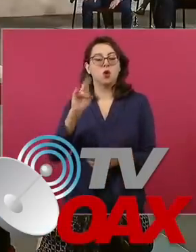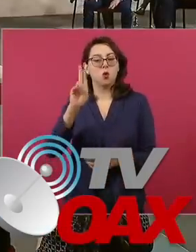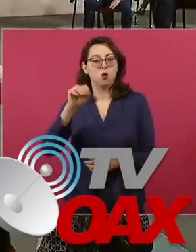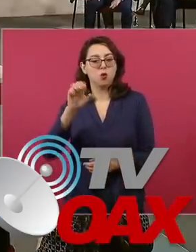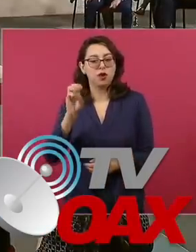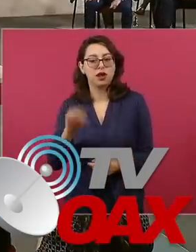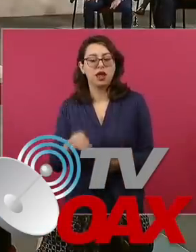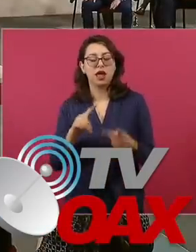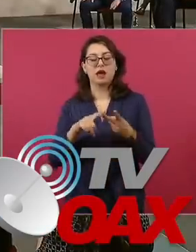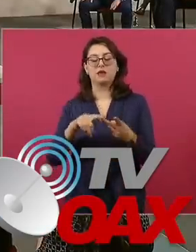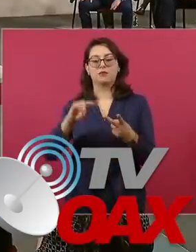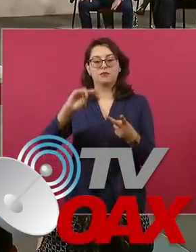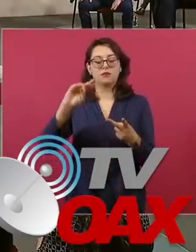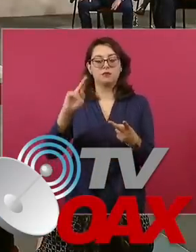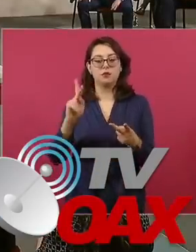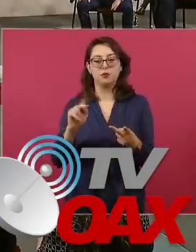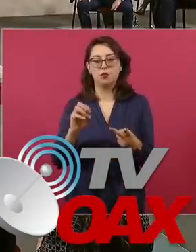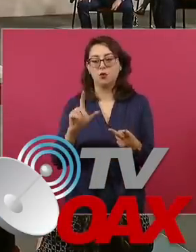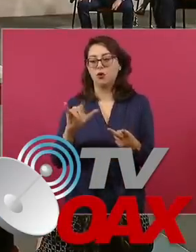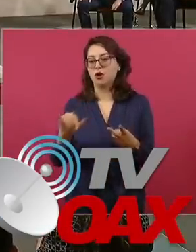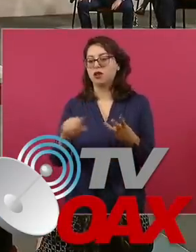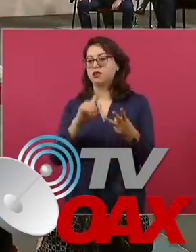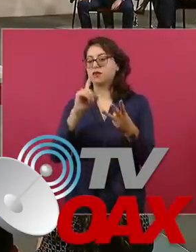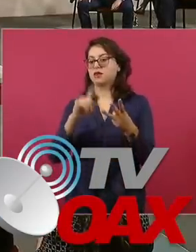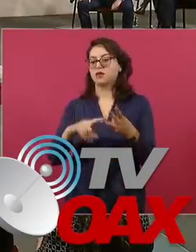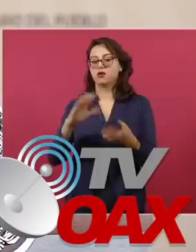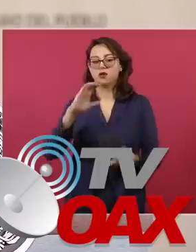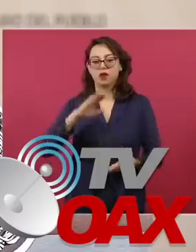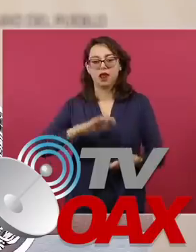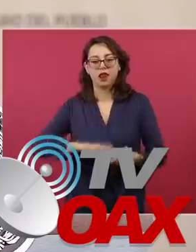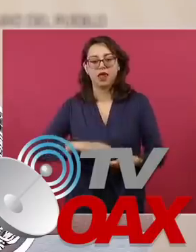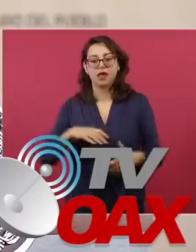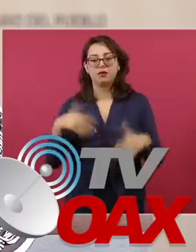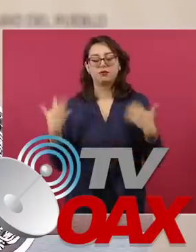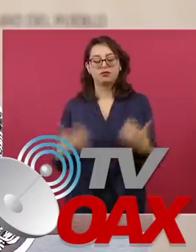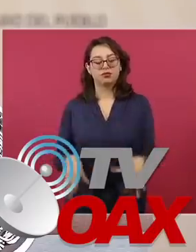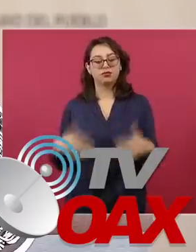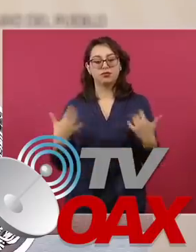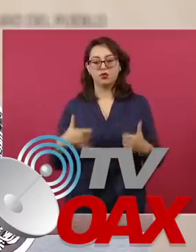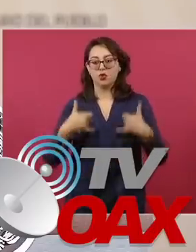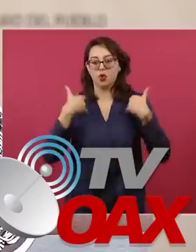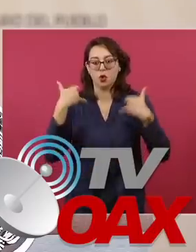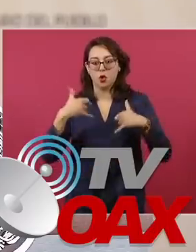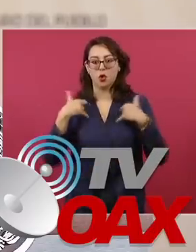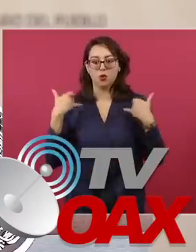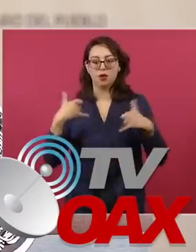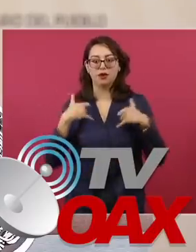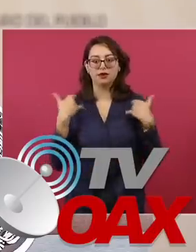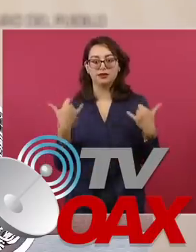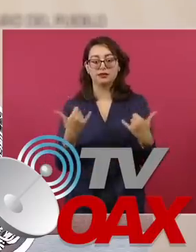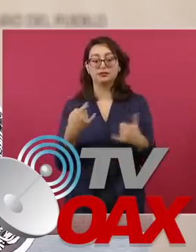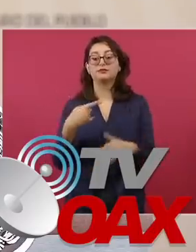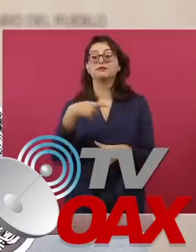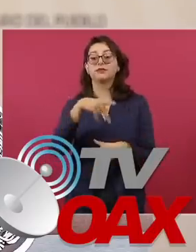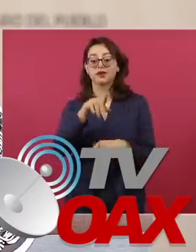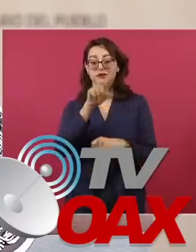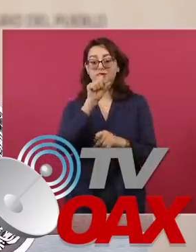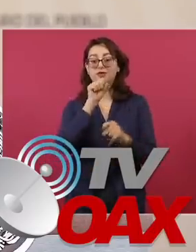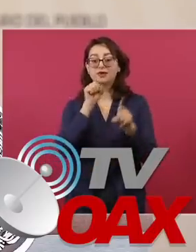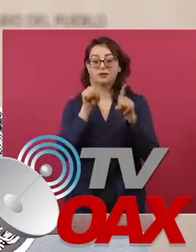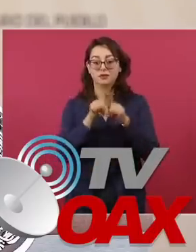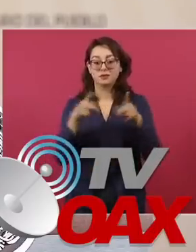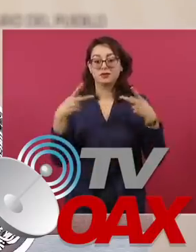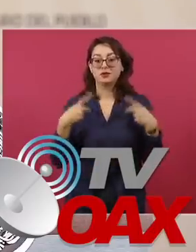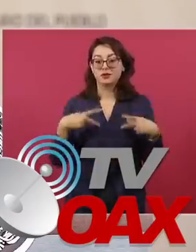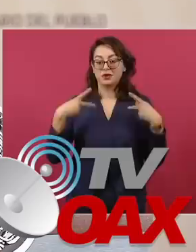del CONALEP, pero también la experiencia de nuestros adultos mayores y la confianza de quienes han apostado por el desarrollo y